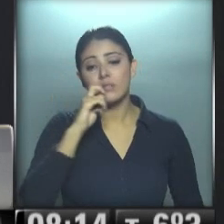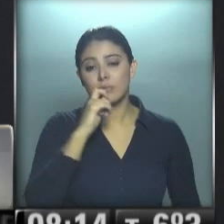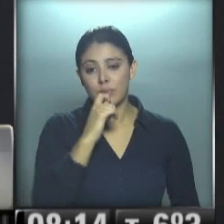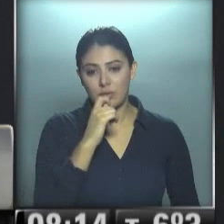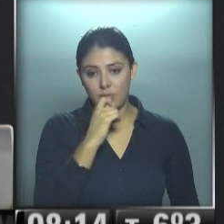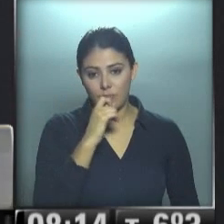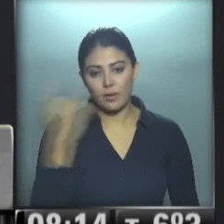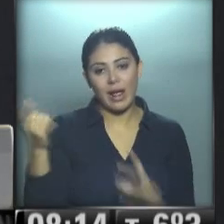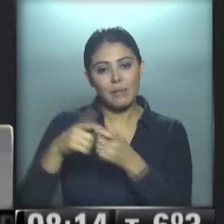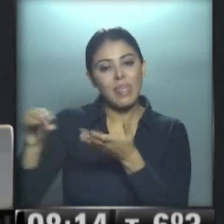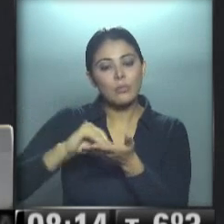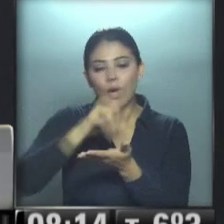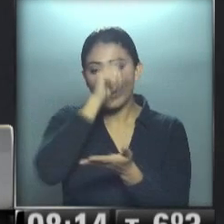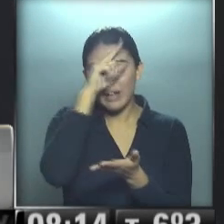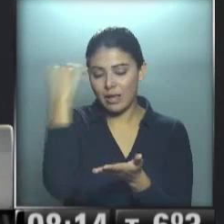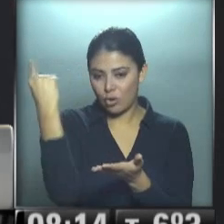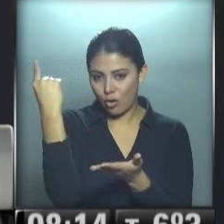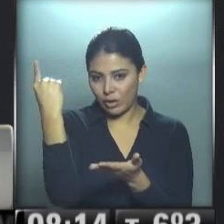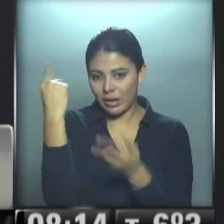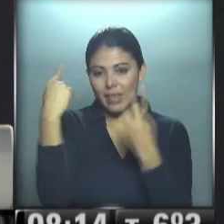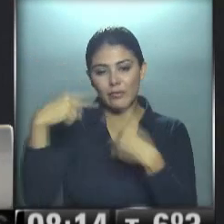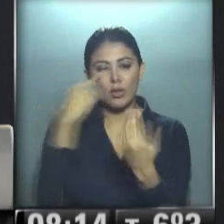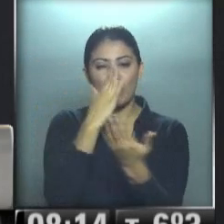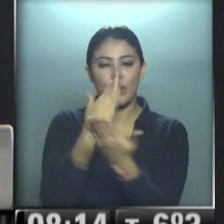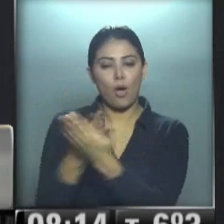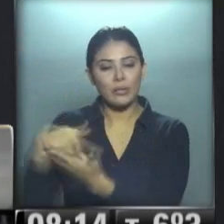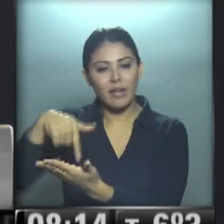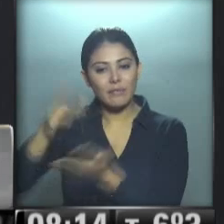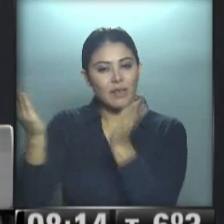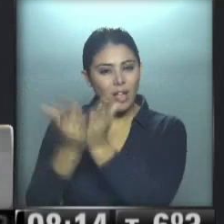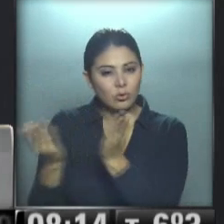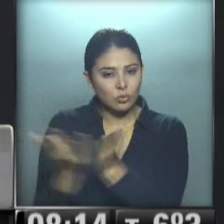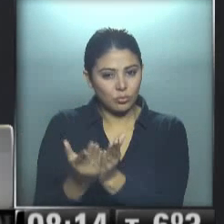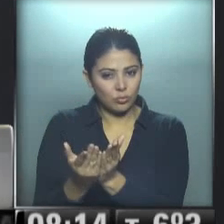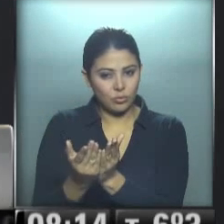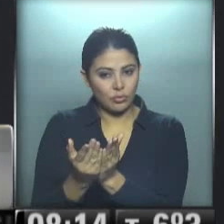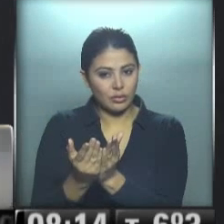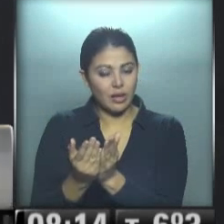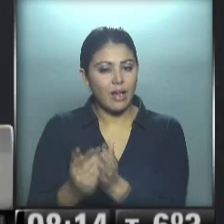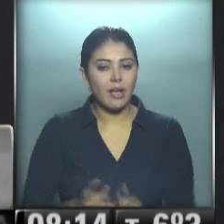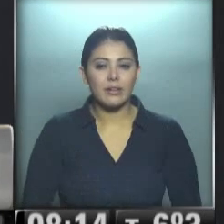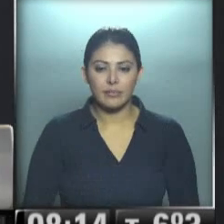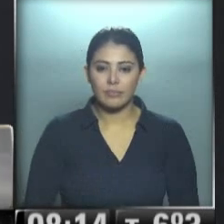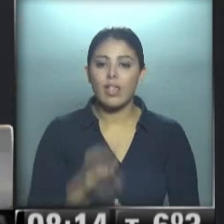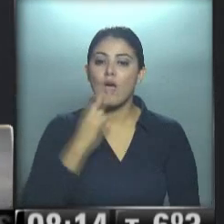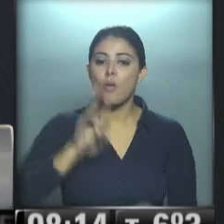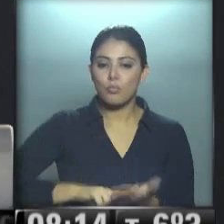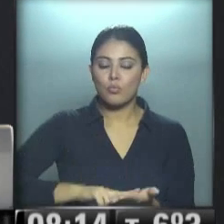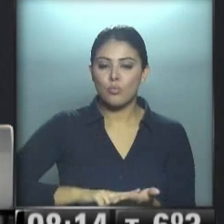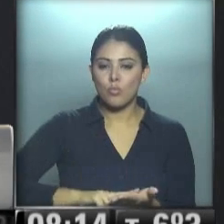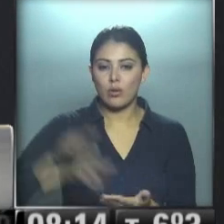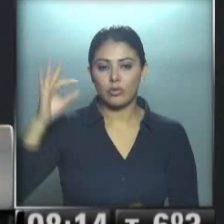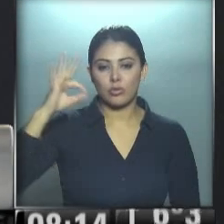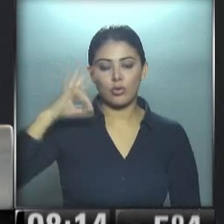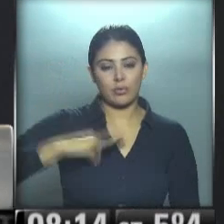la cámara diputado de la nación entre otras iniciativas está el tema del tratamiento del impuesto hablar agregado